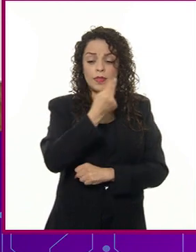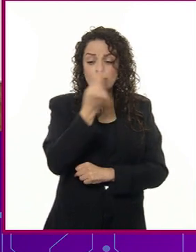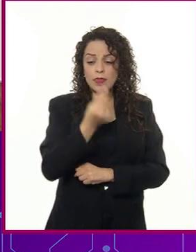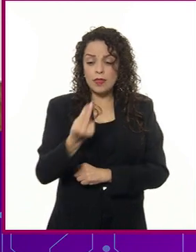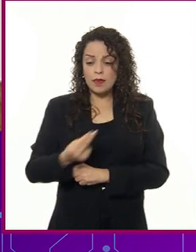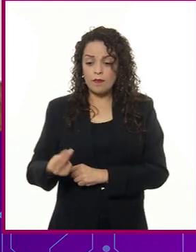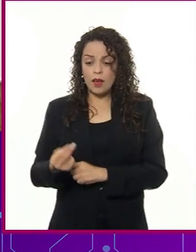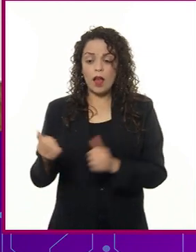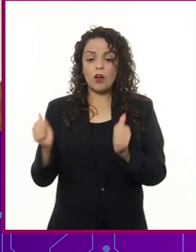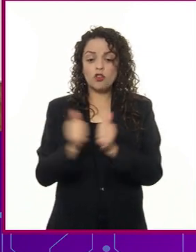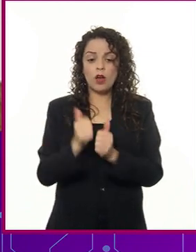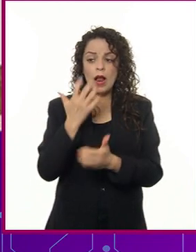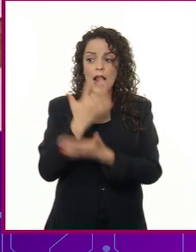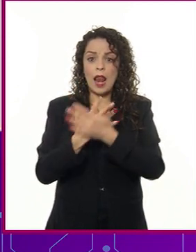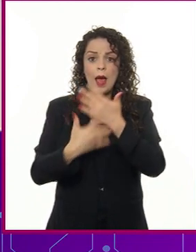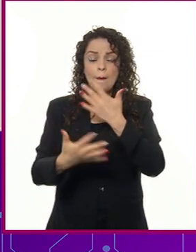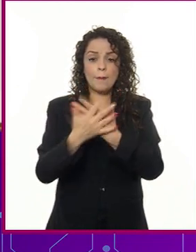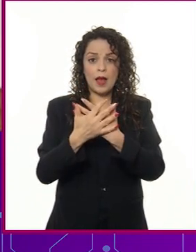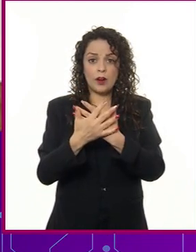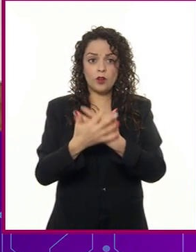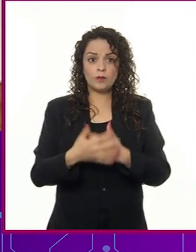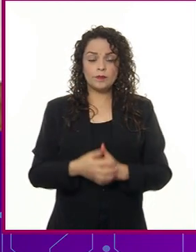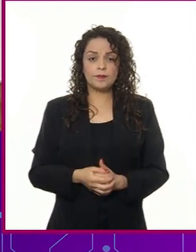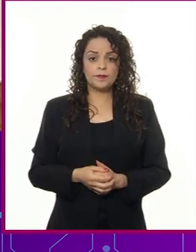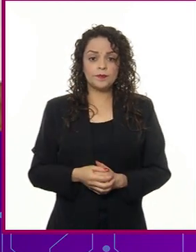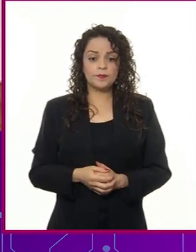mano alzada.